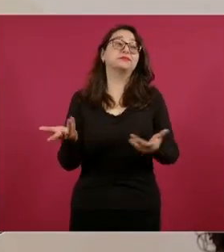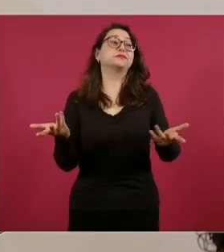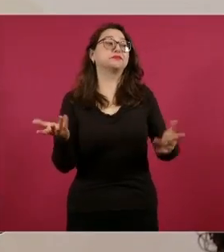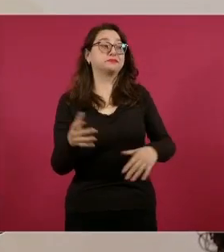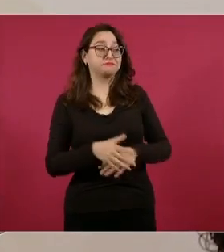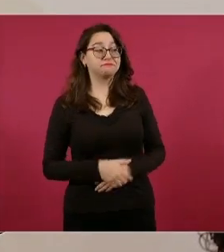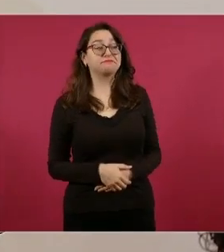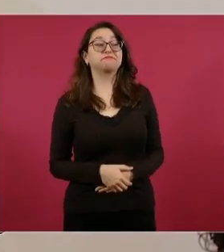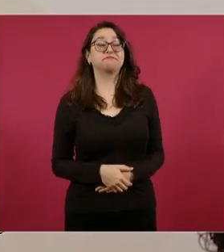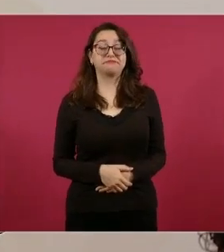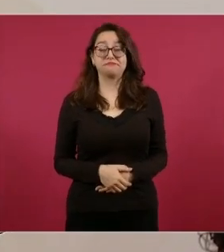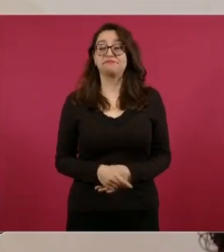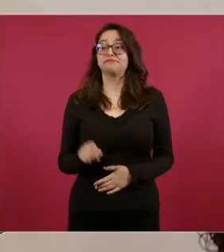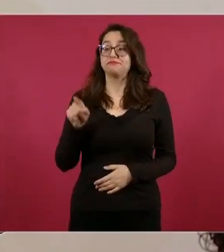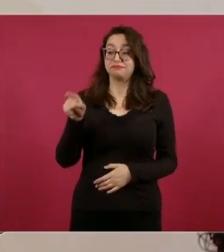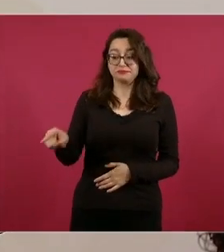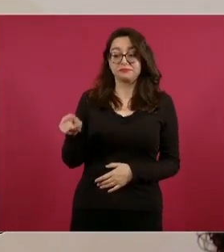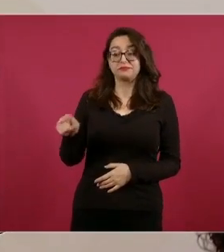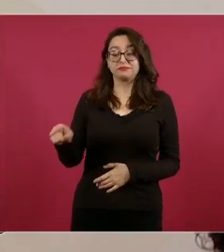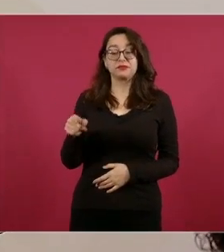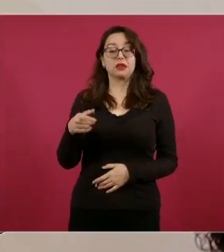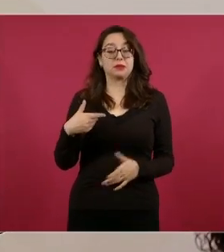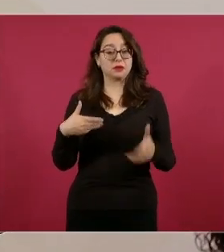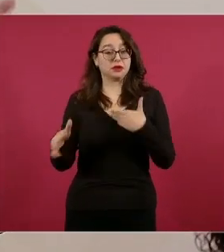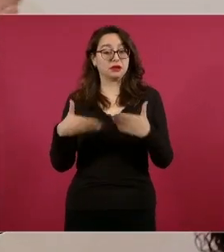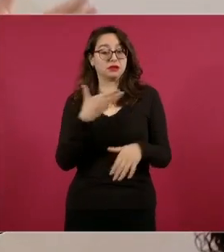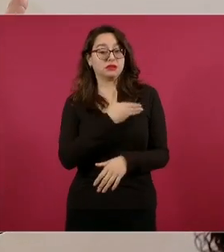Omar Torrijos